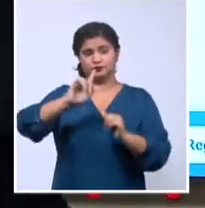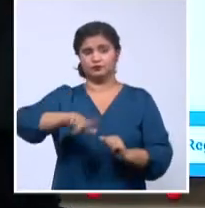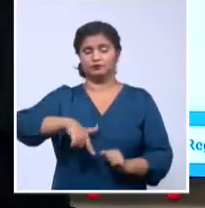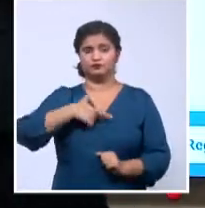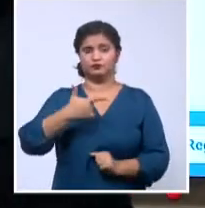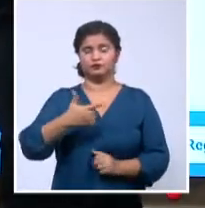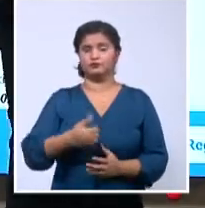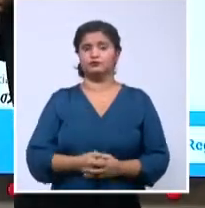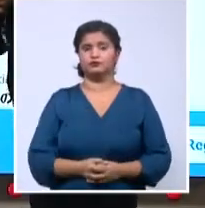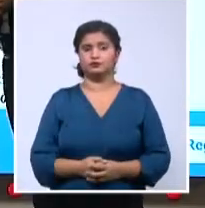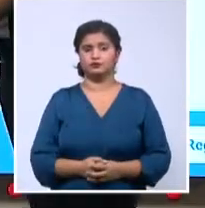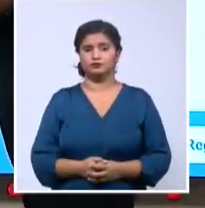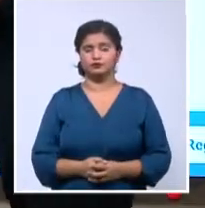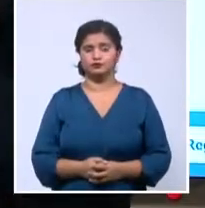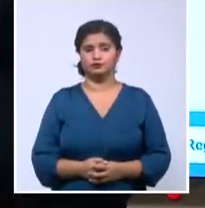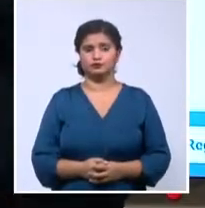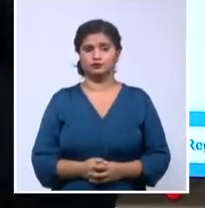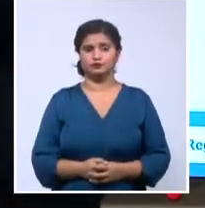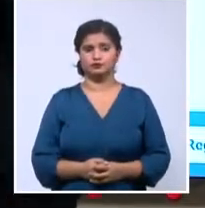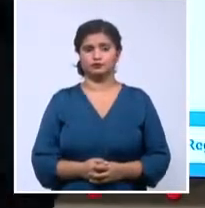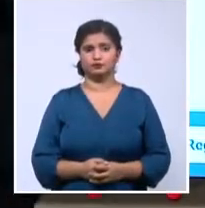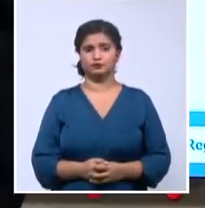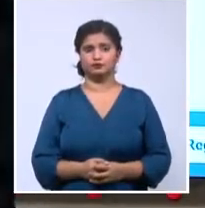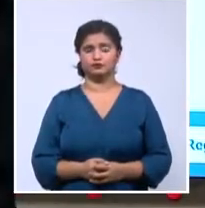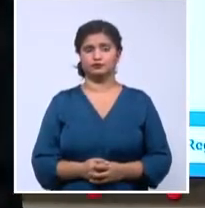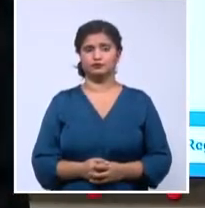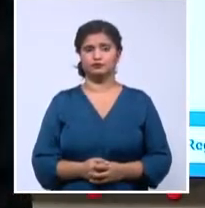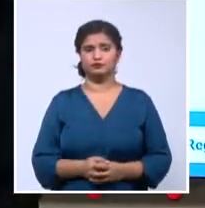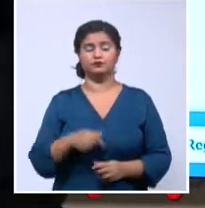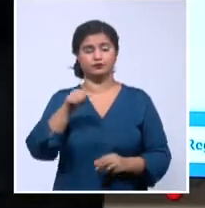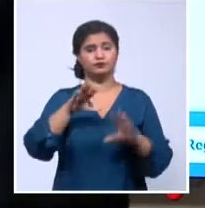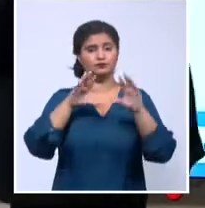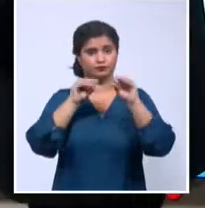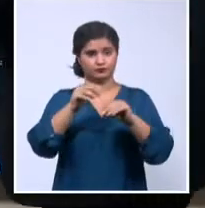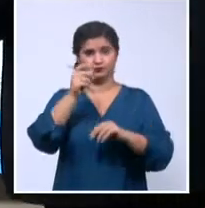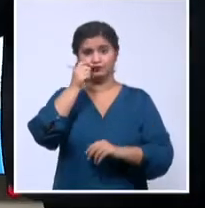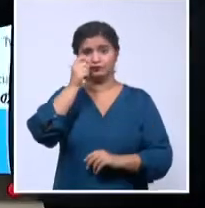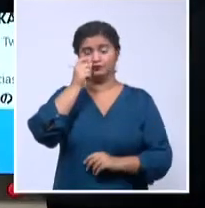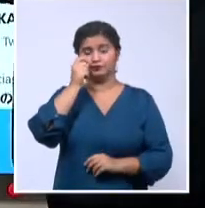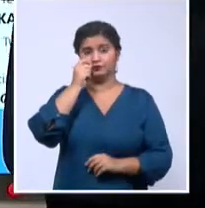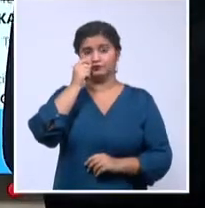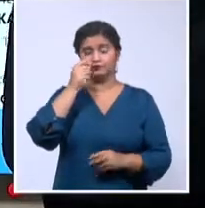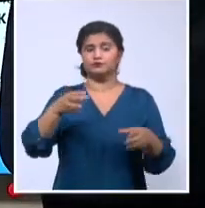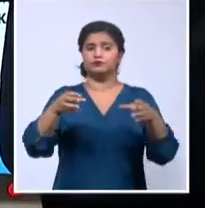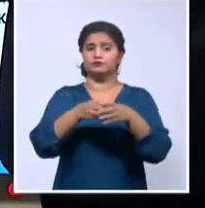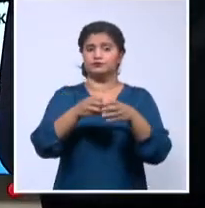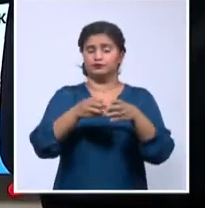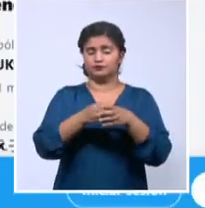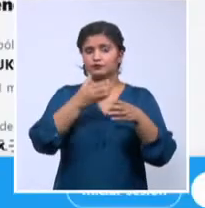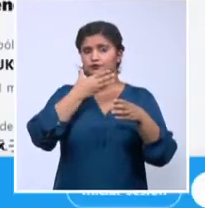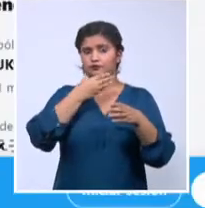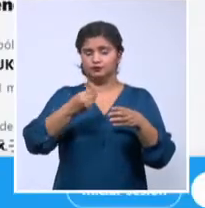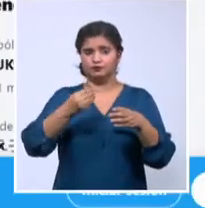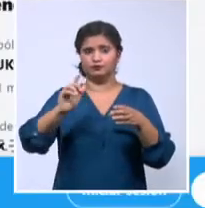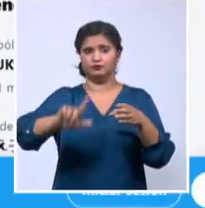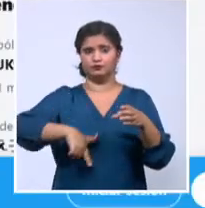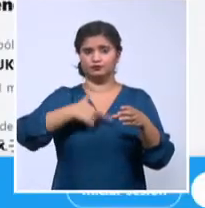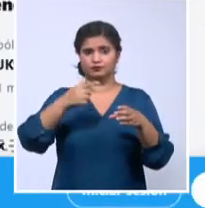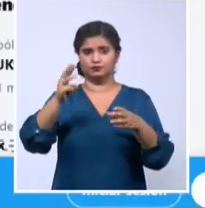Aquí está. Alpidio Alonso ha dicho, para los jóvenes y para todos los artistas que se reunieron frente al Mincul